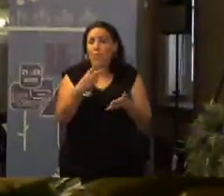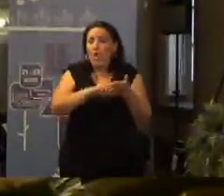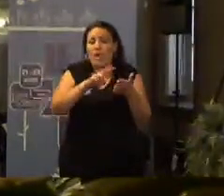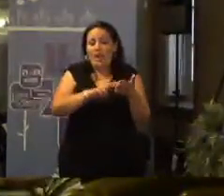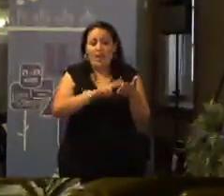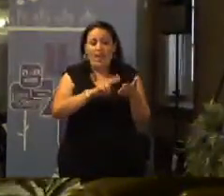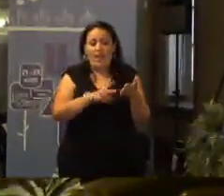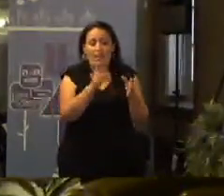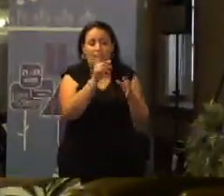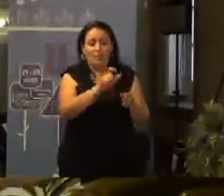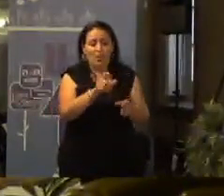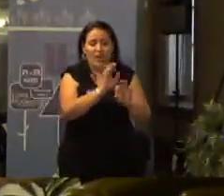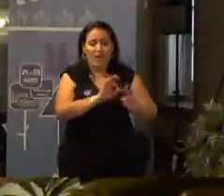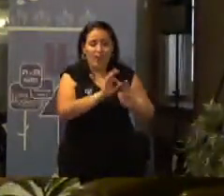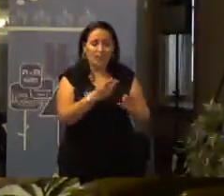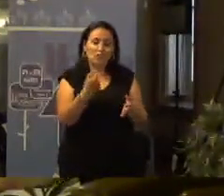volver a escribir. Bueno,